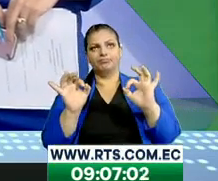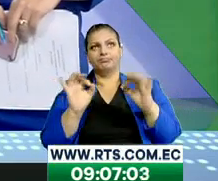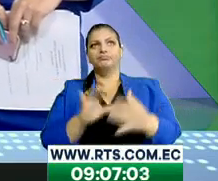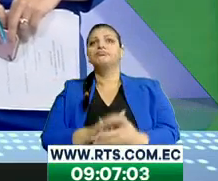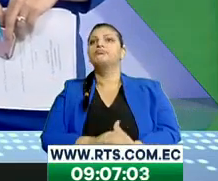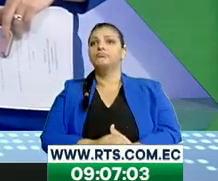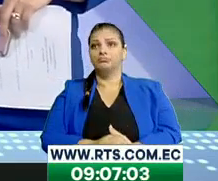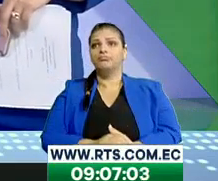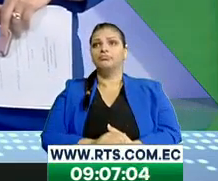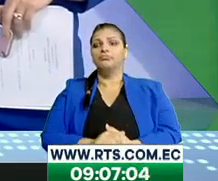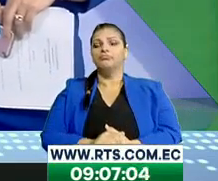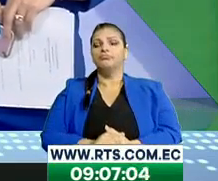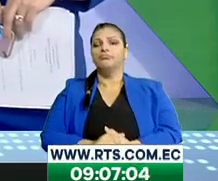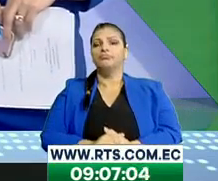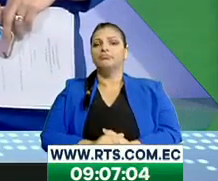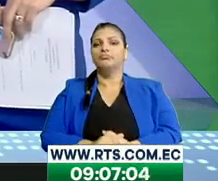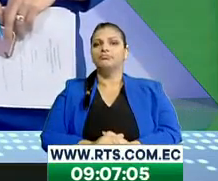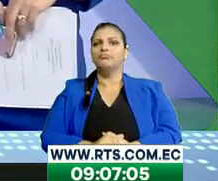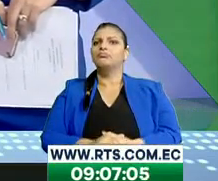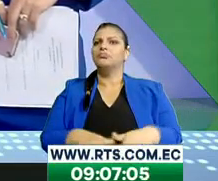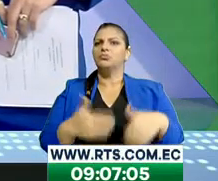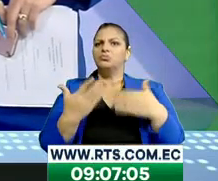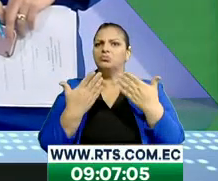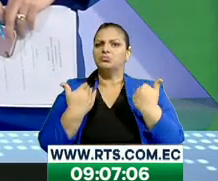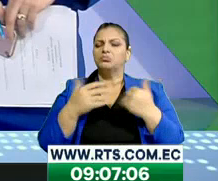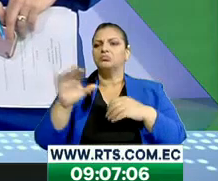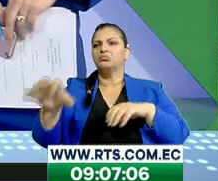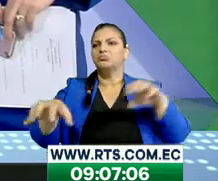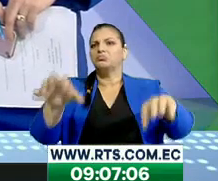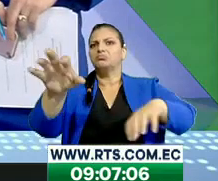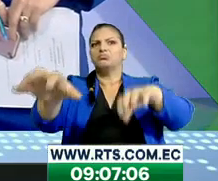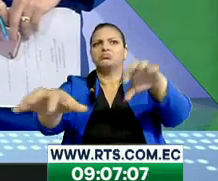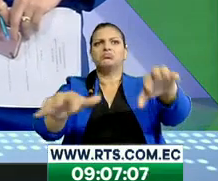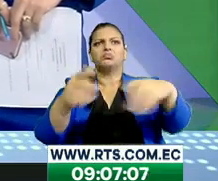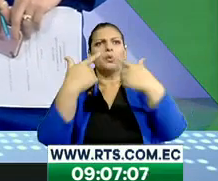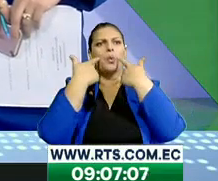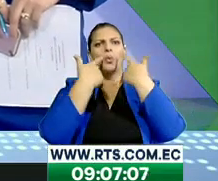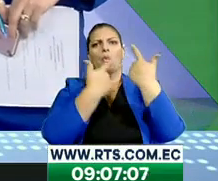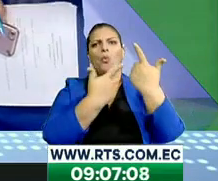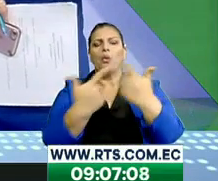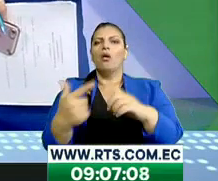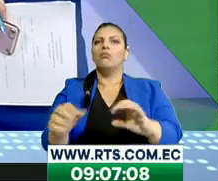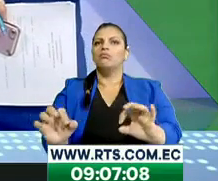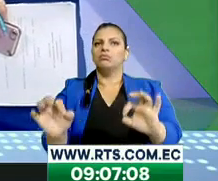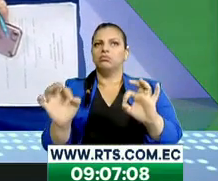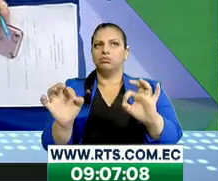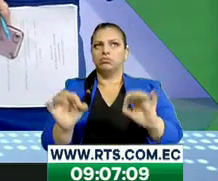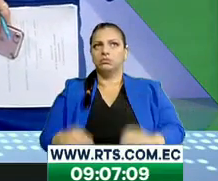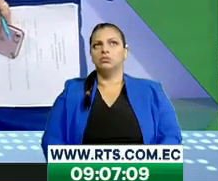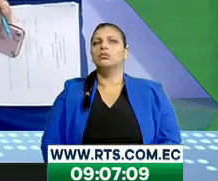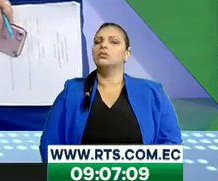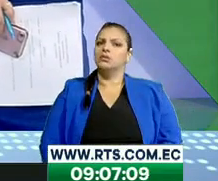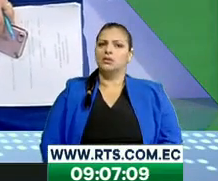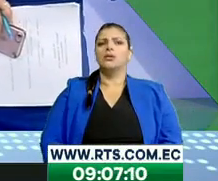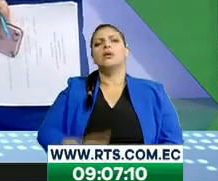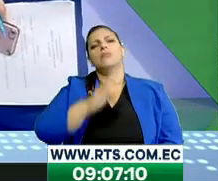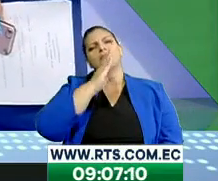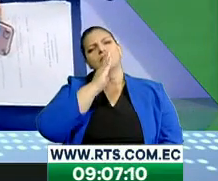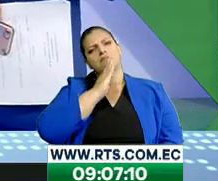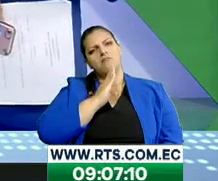realiza estos controles en diferentes puntos de la urbe. Ahí estamos viendo todo lo que realizan y a nosotros como ciudadanos nos